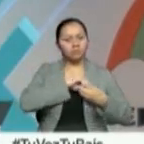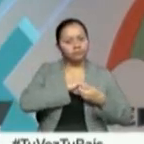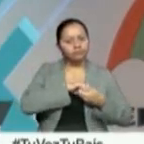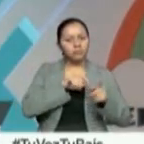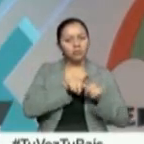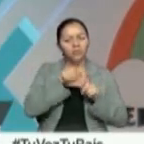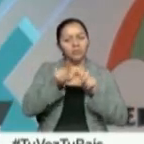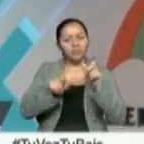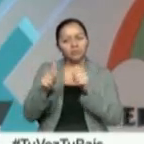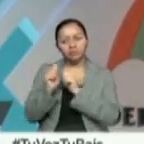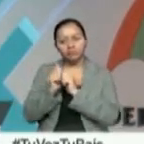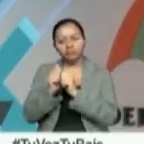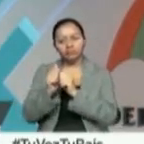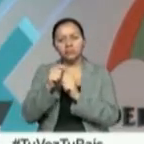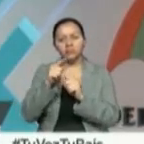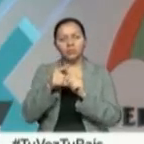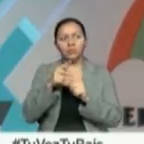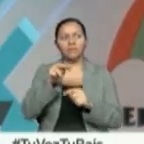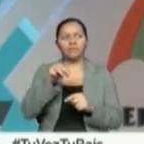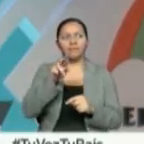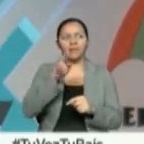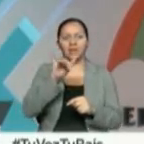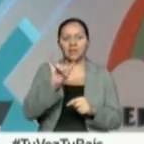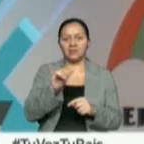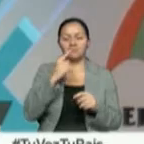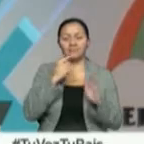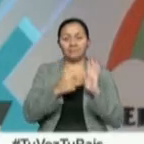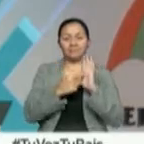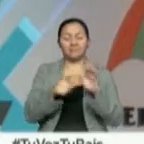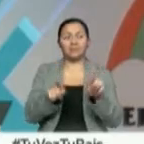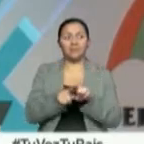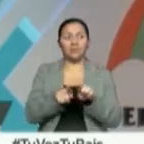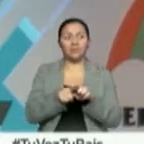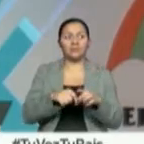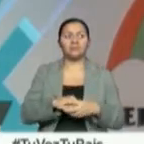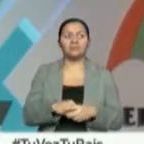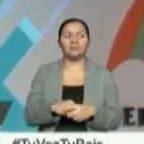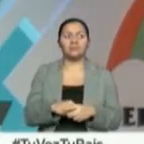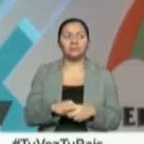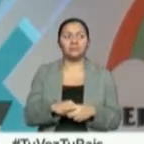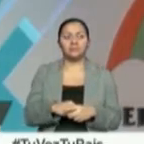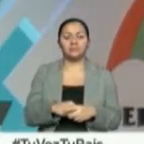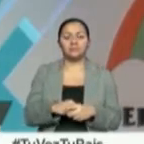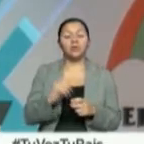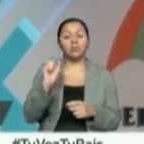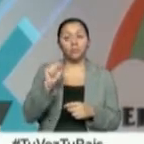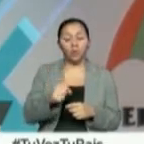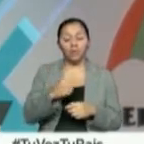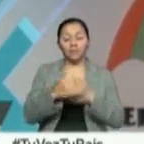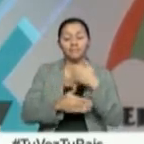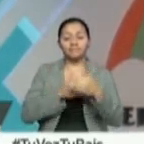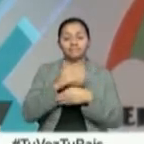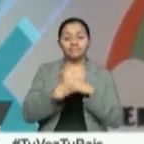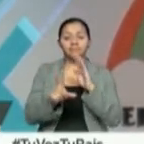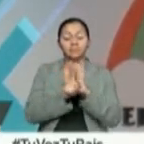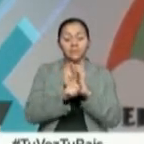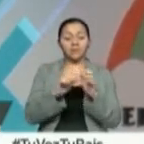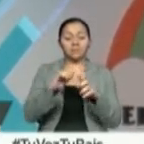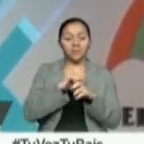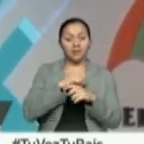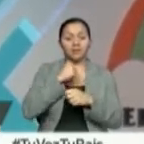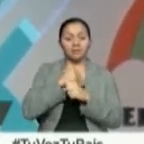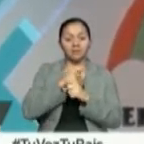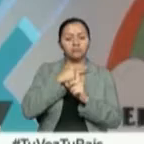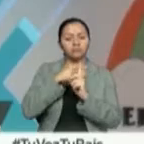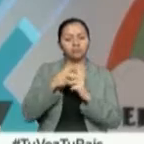de nuestra ciudadanía bien lo decía mary cuando nos hacia la presentación la única manera de construir una legislación que sea práctico operativa que